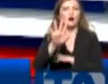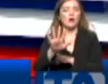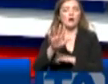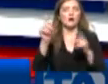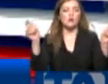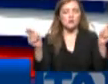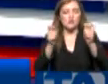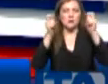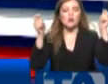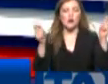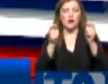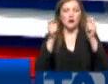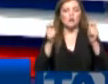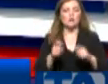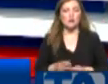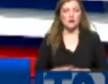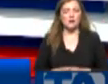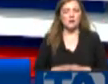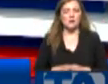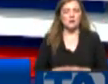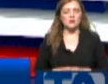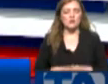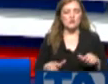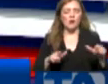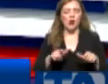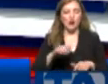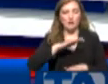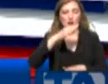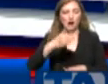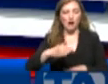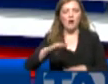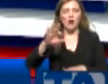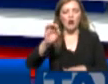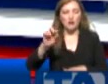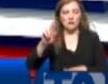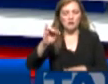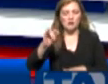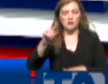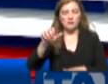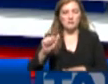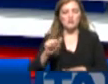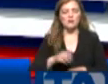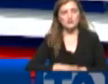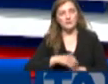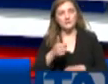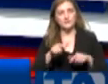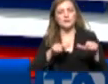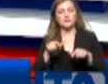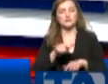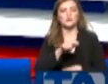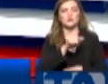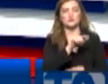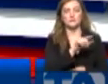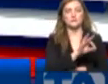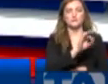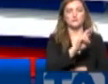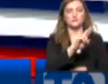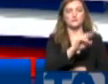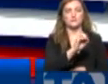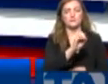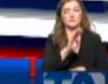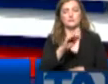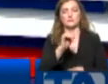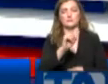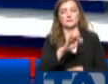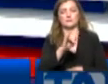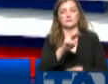una fiesta que se desarrolló en Lomas de la Florida. Mientras que en Flor de Bastión, una menor de solo 14 años fue